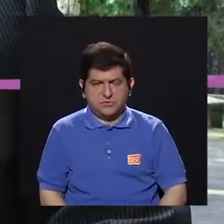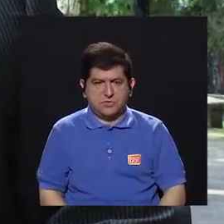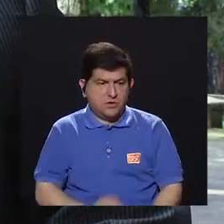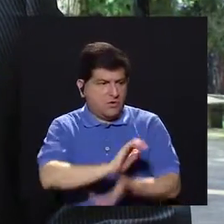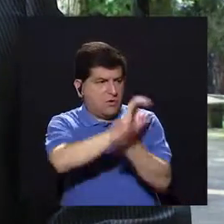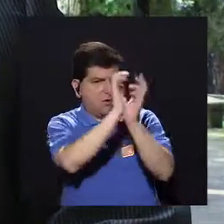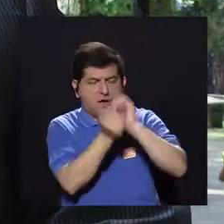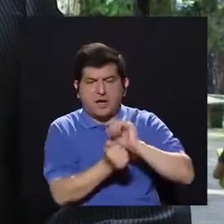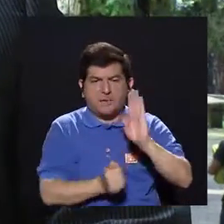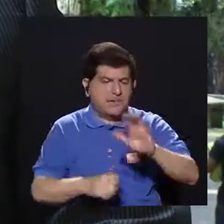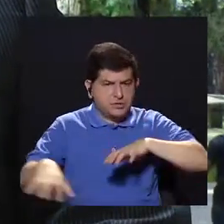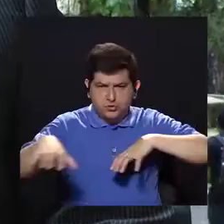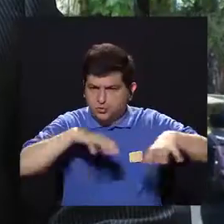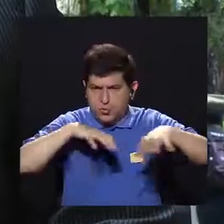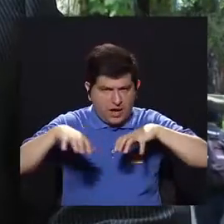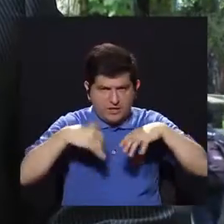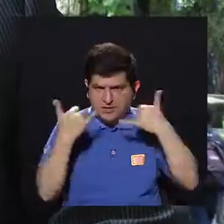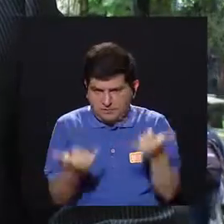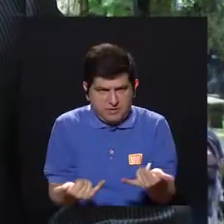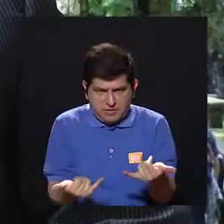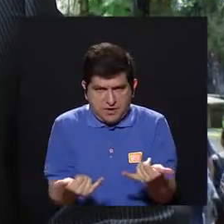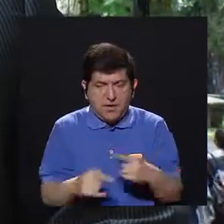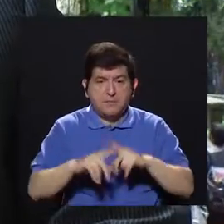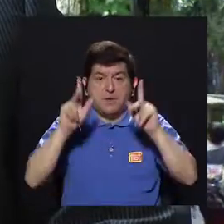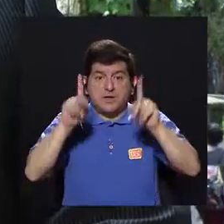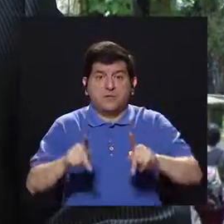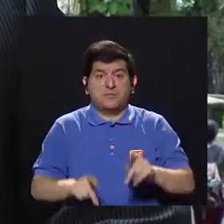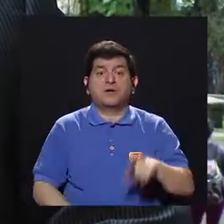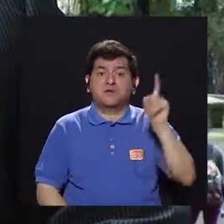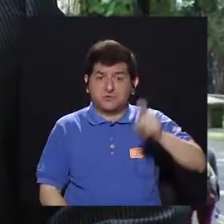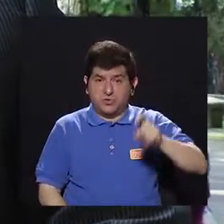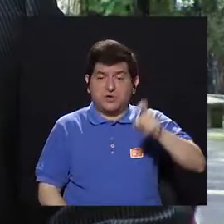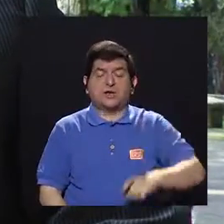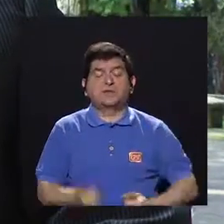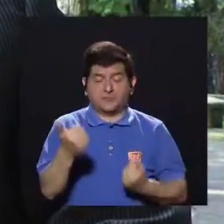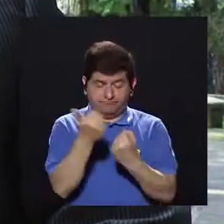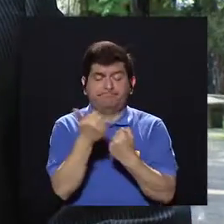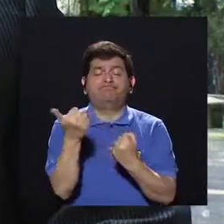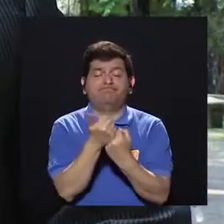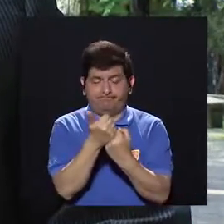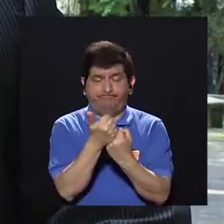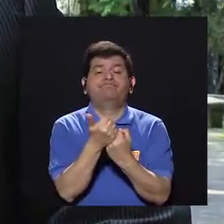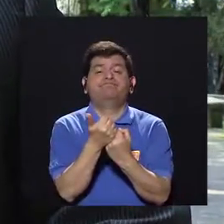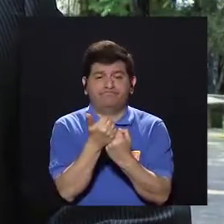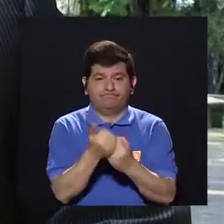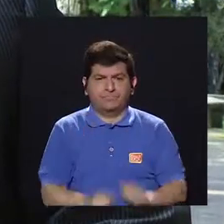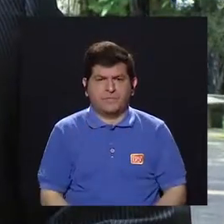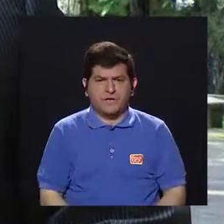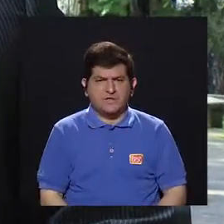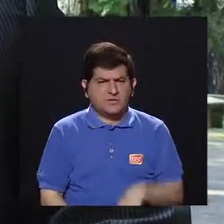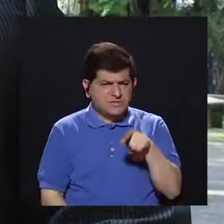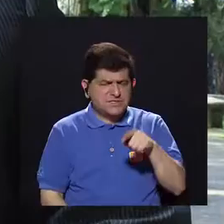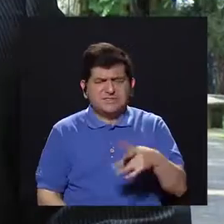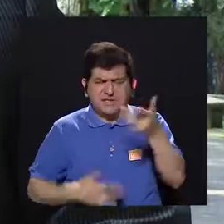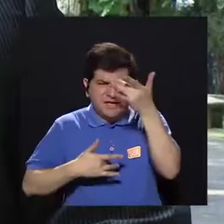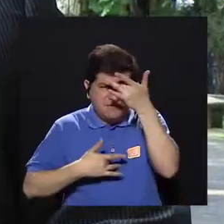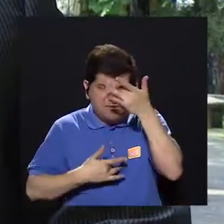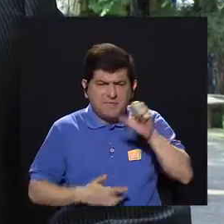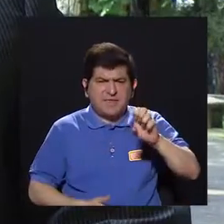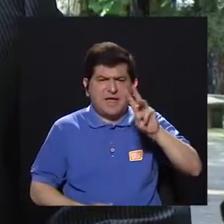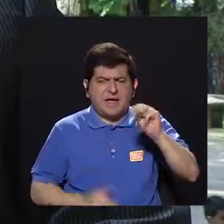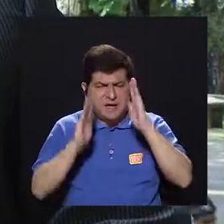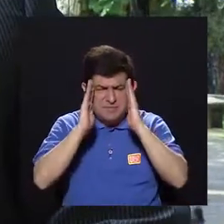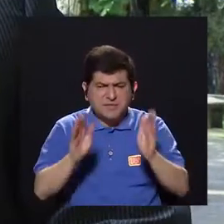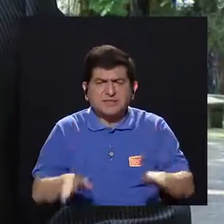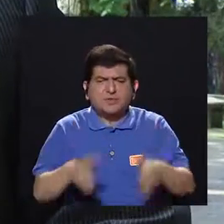diagnóstico de que cambie lo que tiene que hacer en ese momento, la persona sí necesita tener todo el apoyo necesario. Entonces, ¿cómo se trata la